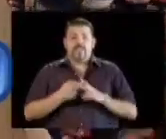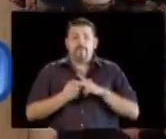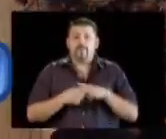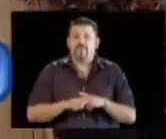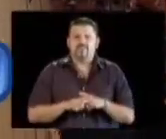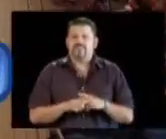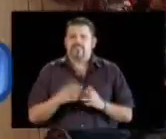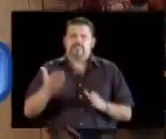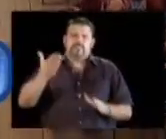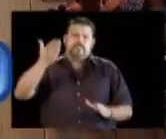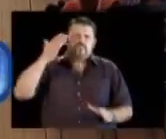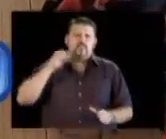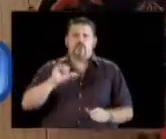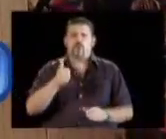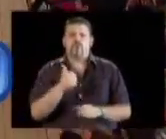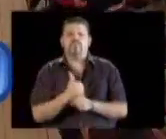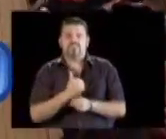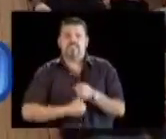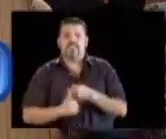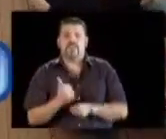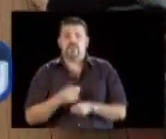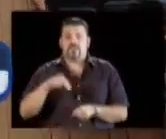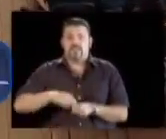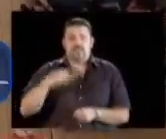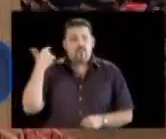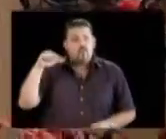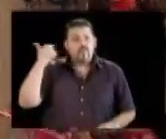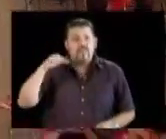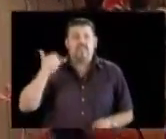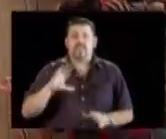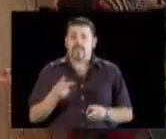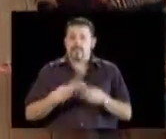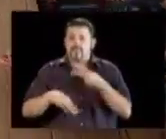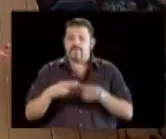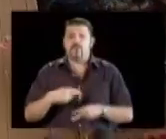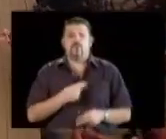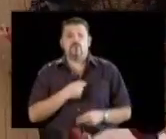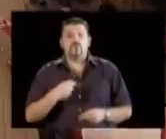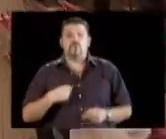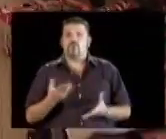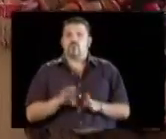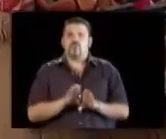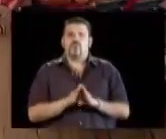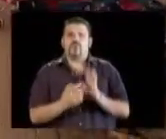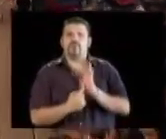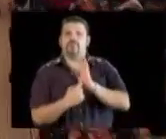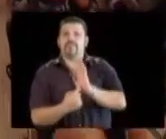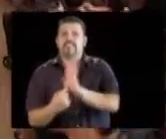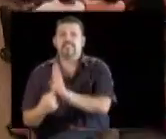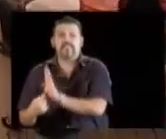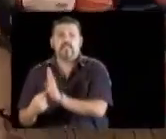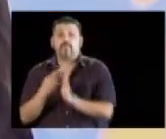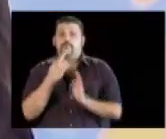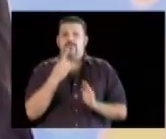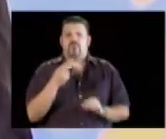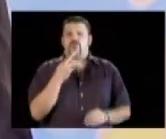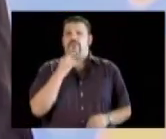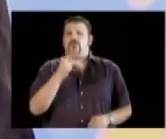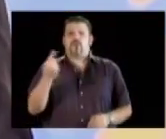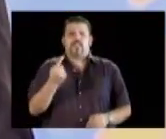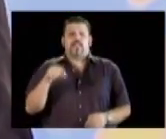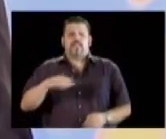11 años en Guadalajara, después vino la iniciativa de llevarlo a otros lugares del país. Y qué mejor que en Ciudad